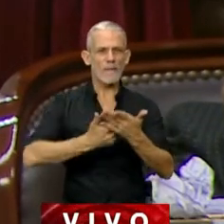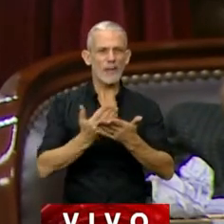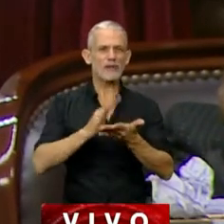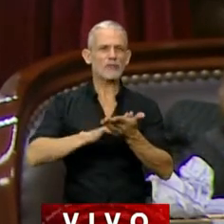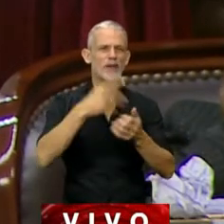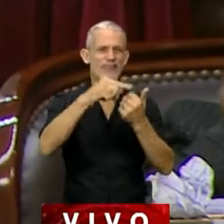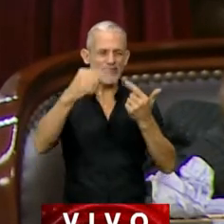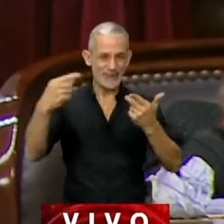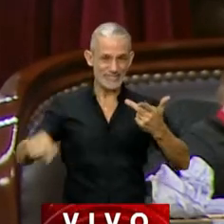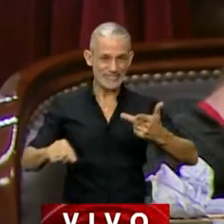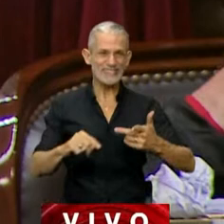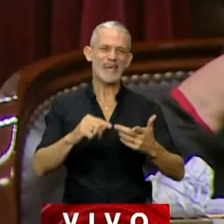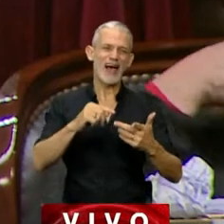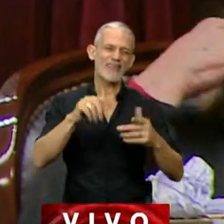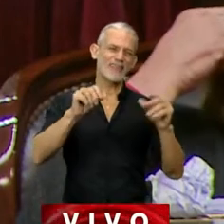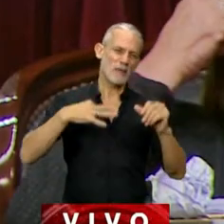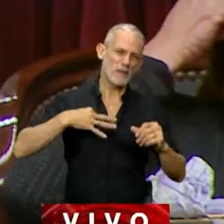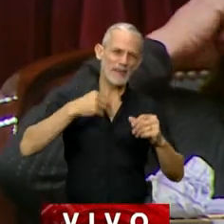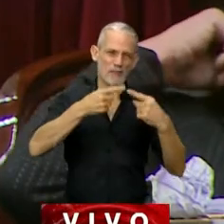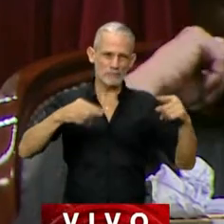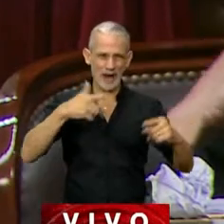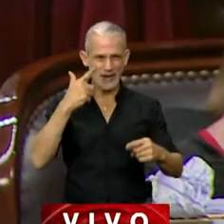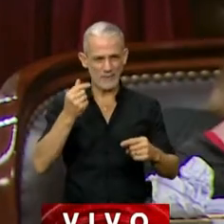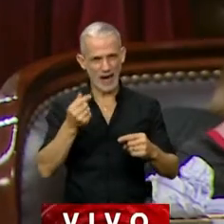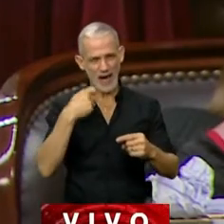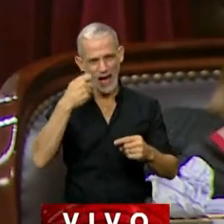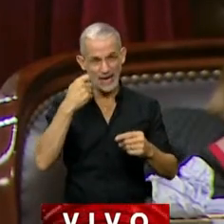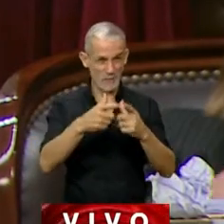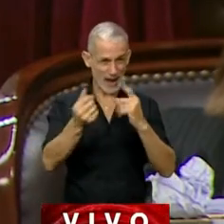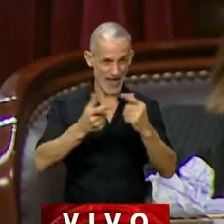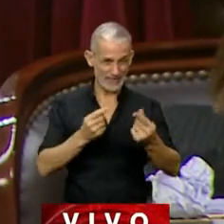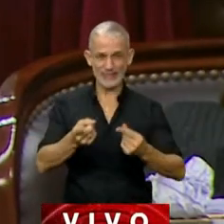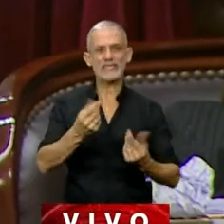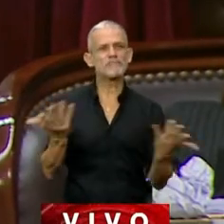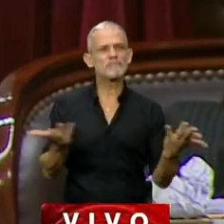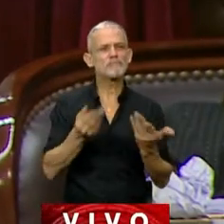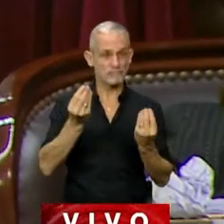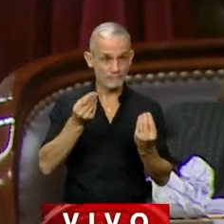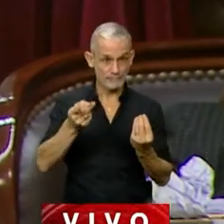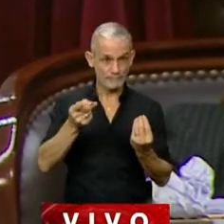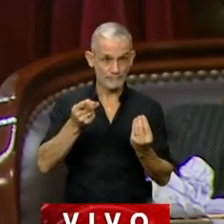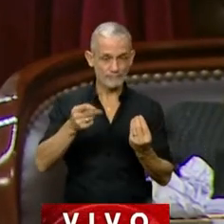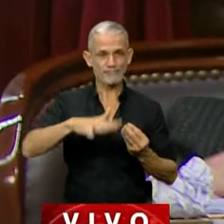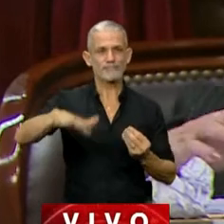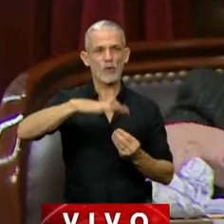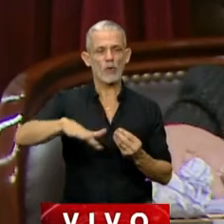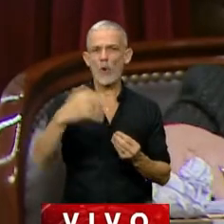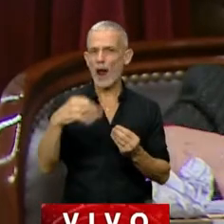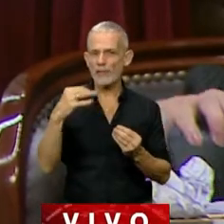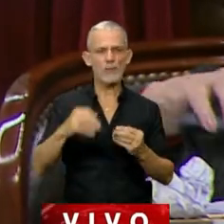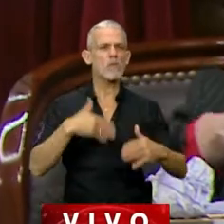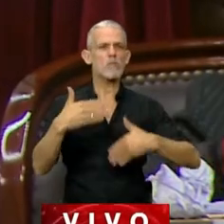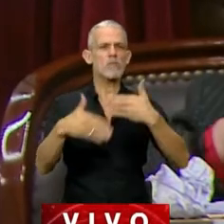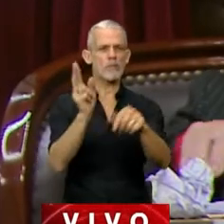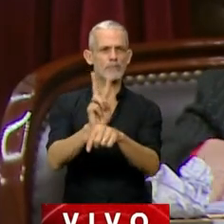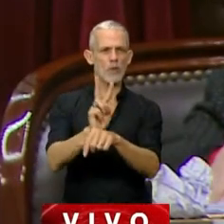diversidad biológica y los objetivos de desarrollo sostenible, que establece justamente que teníamos que avanzar